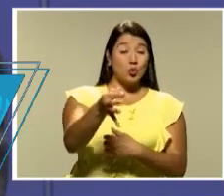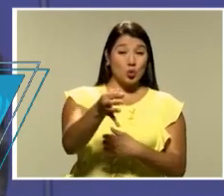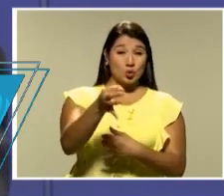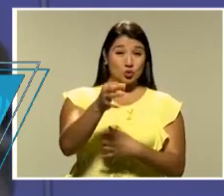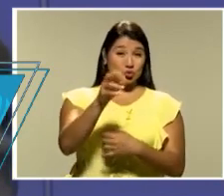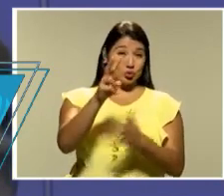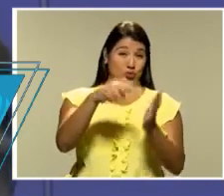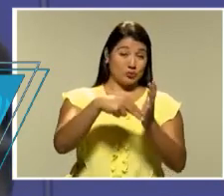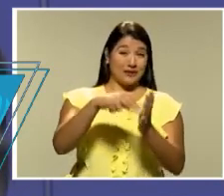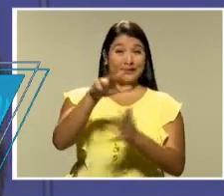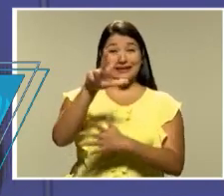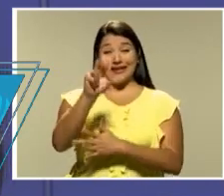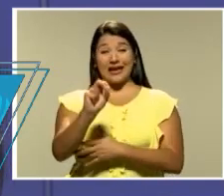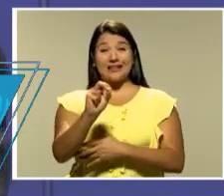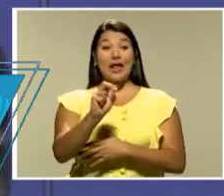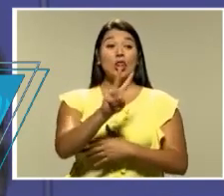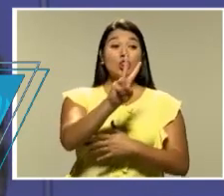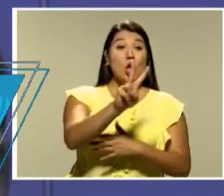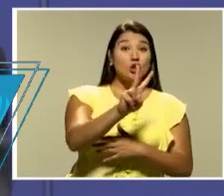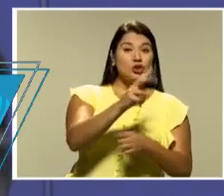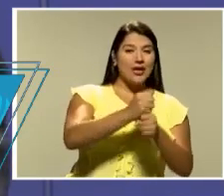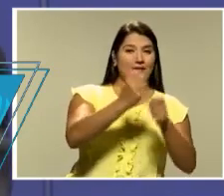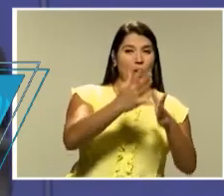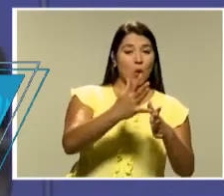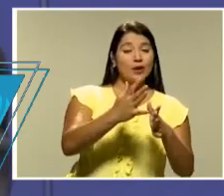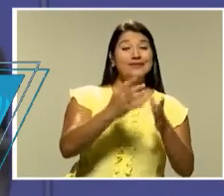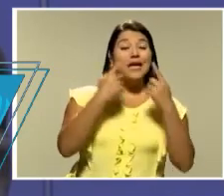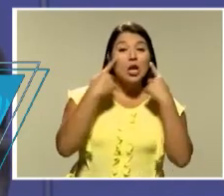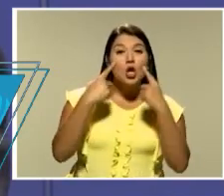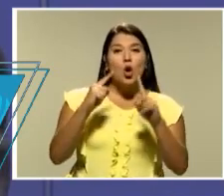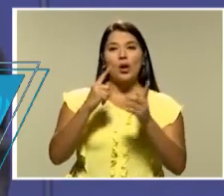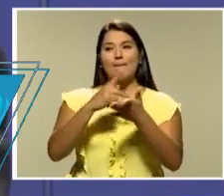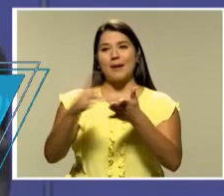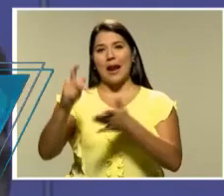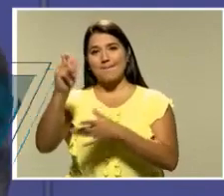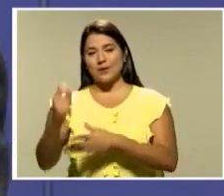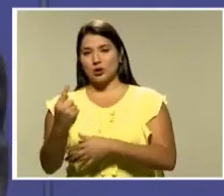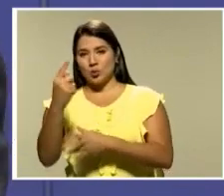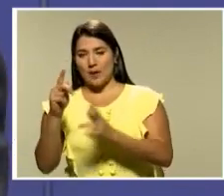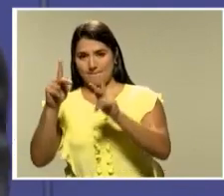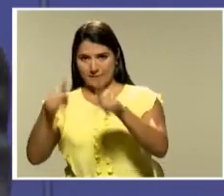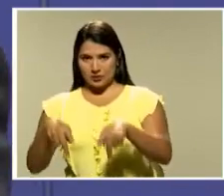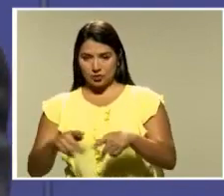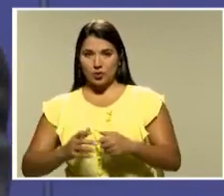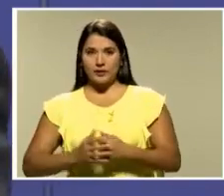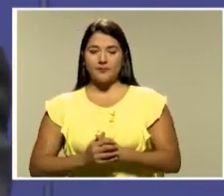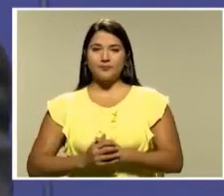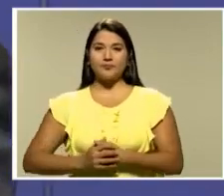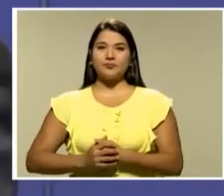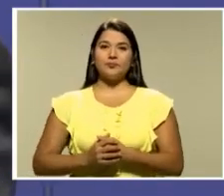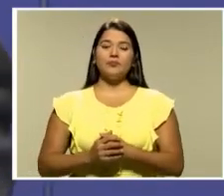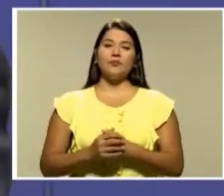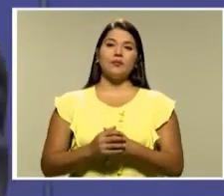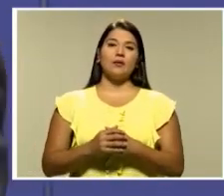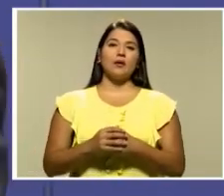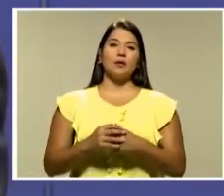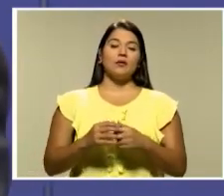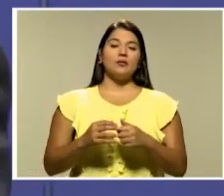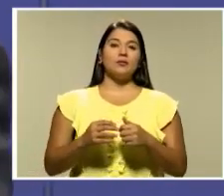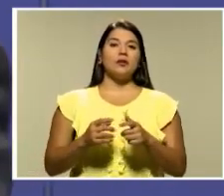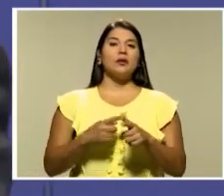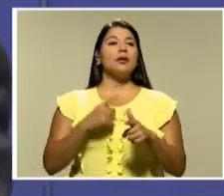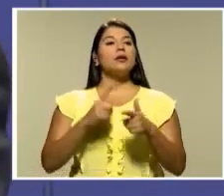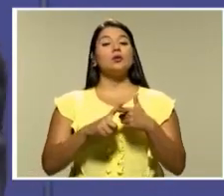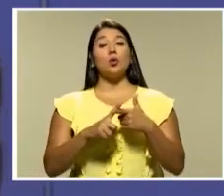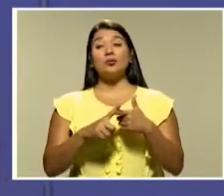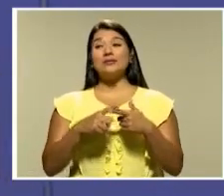as you go, vaya pagándolo, reparto. En la jerga en español normalmente se le dice reparto, en la jerga inglés se le dice